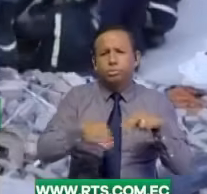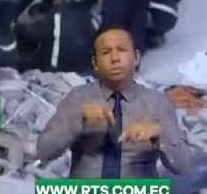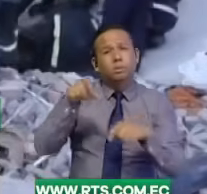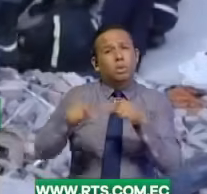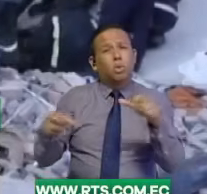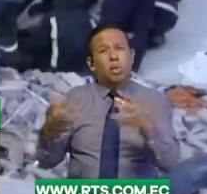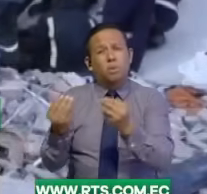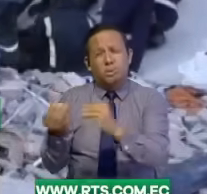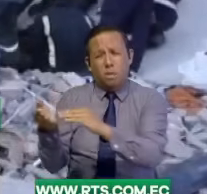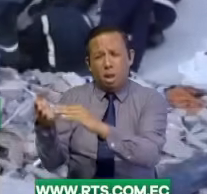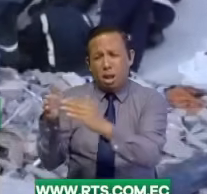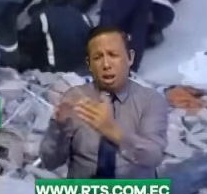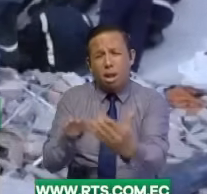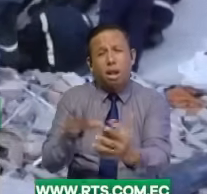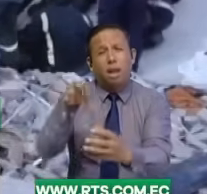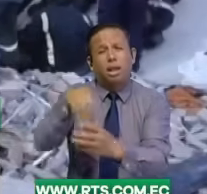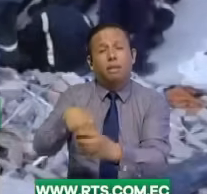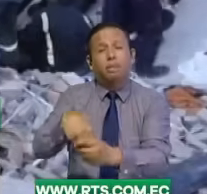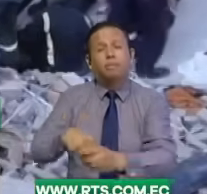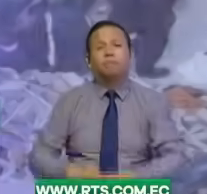los escombros.